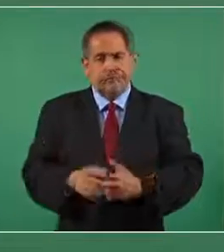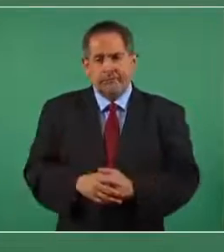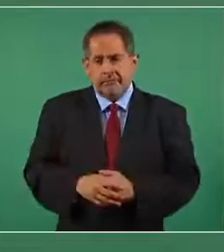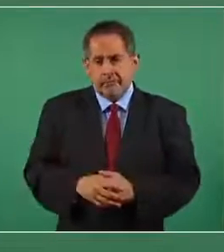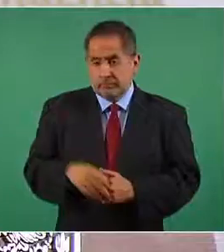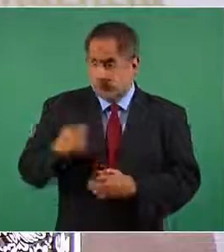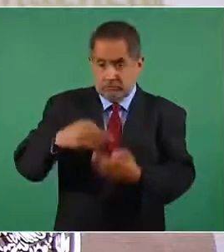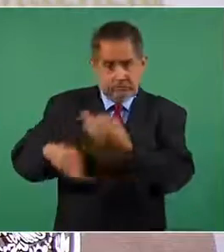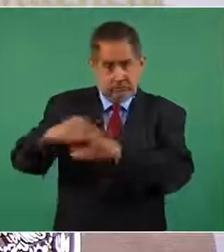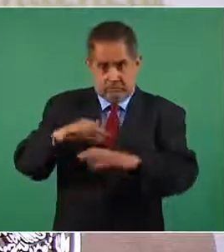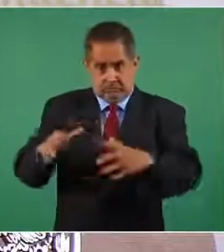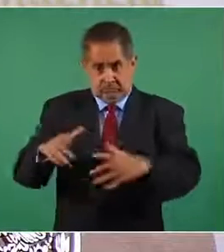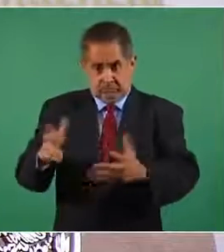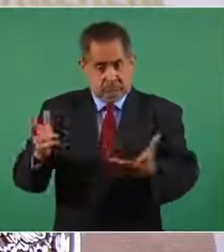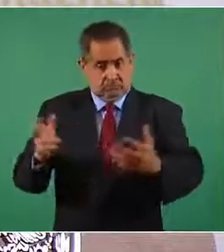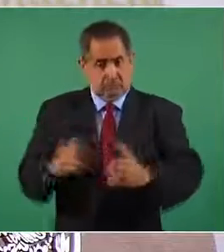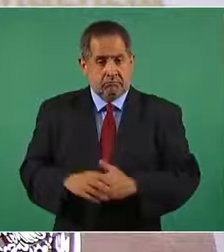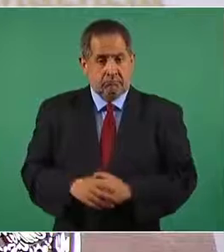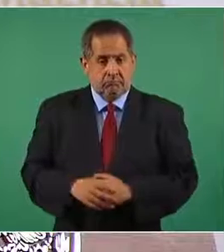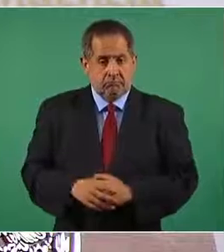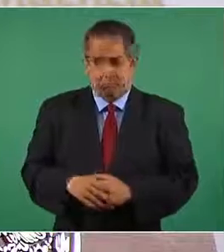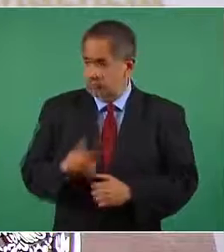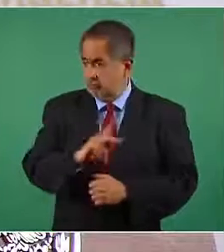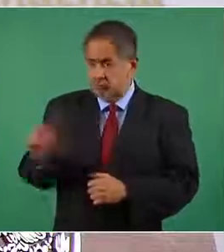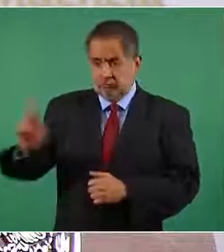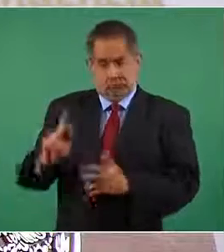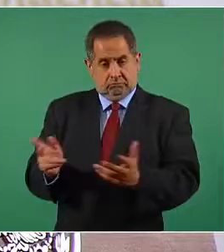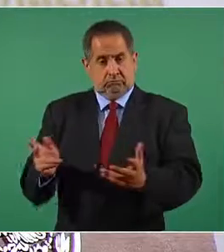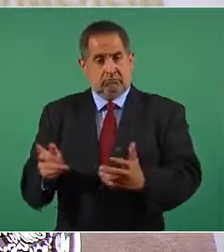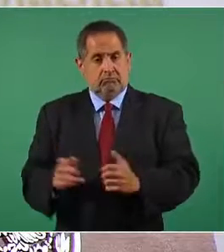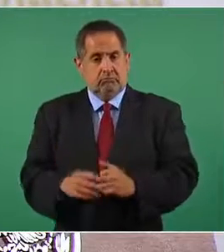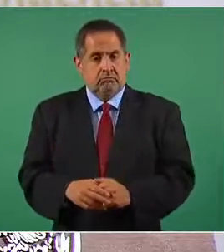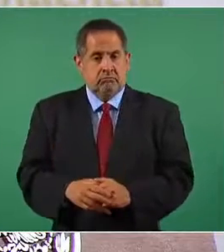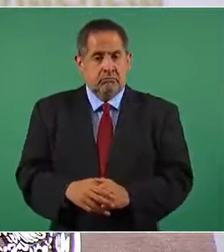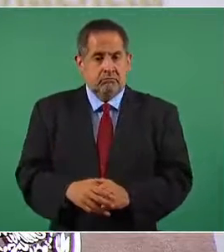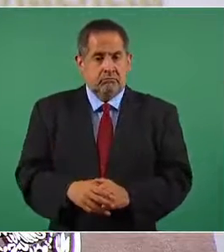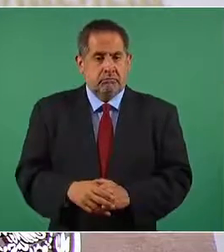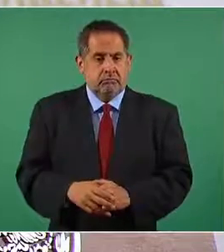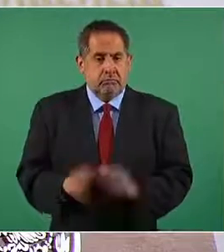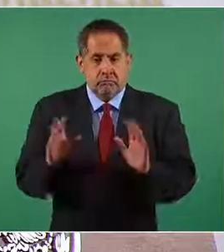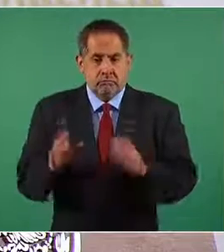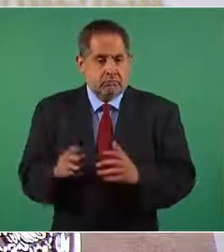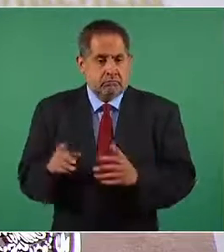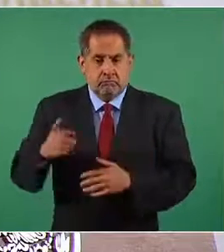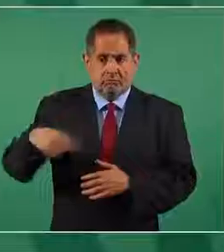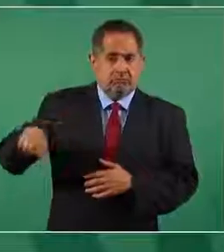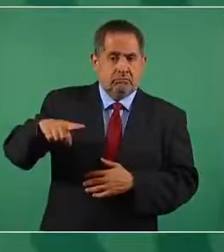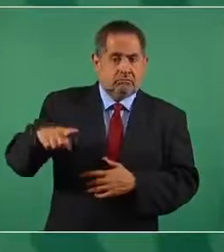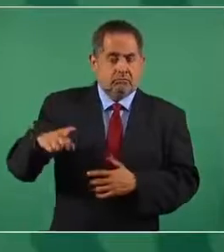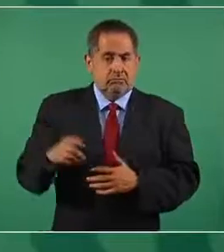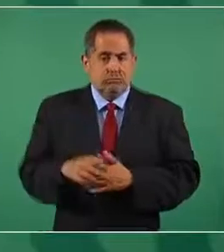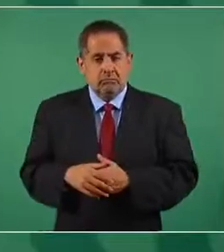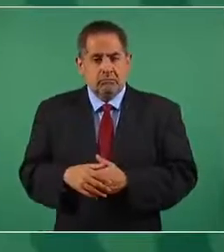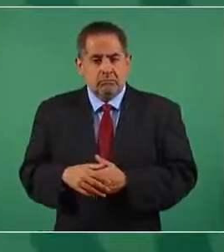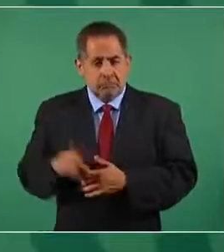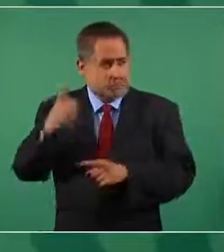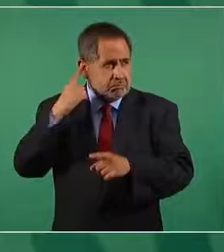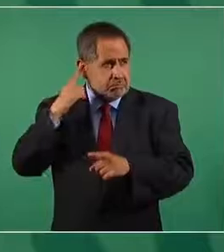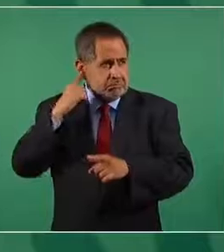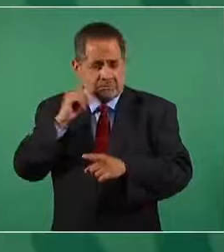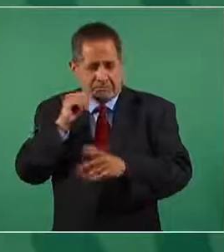Pero todos, en general, o no se han